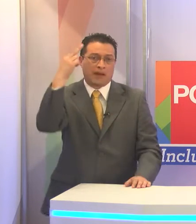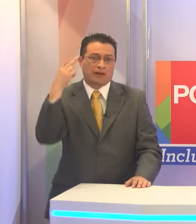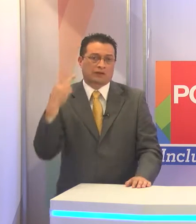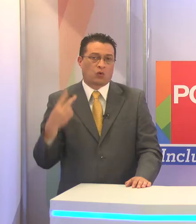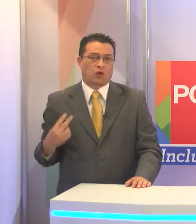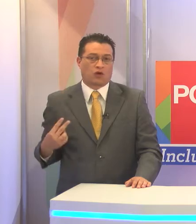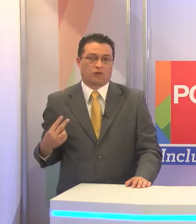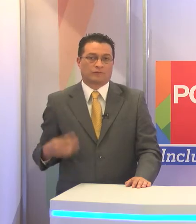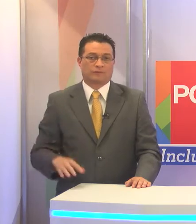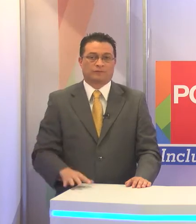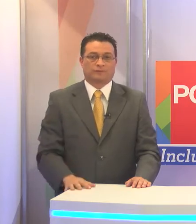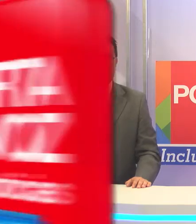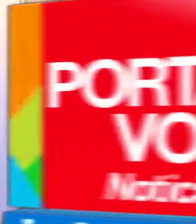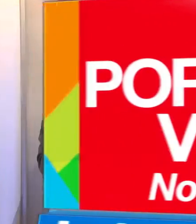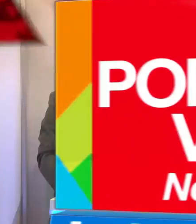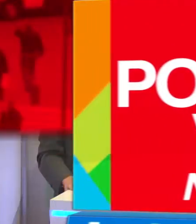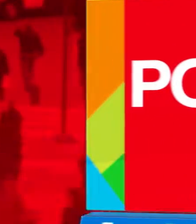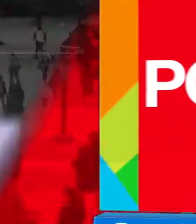Luengo.